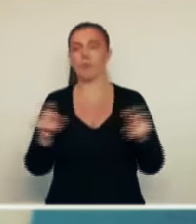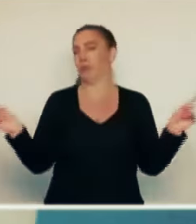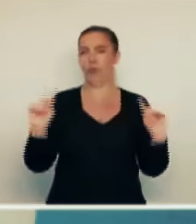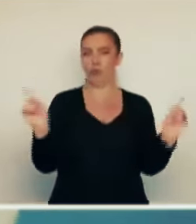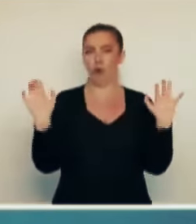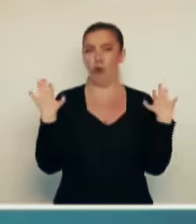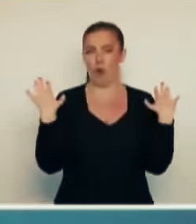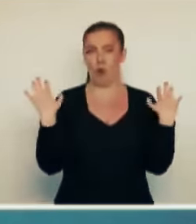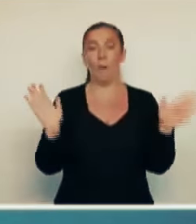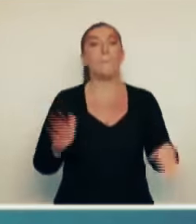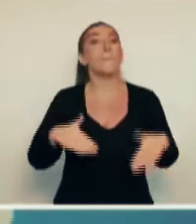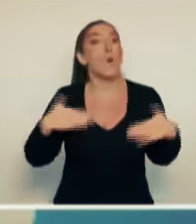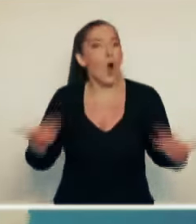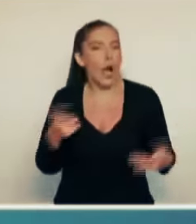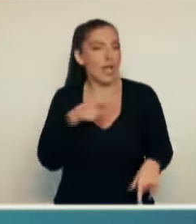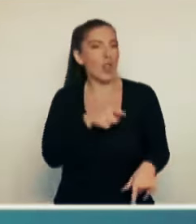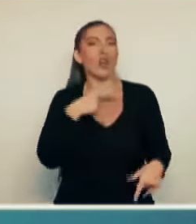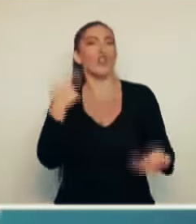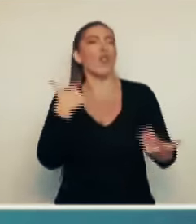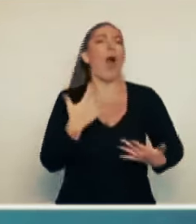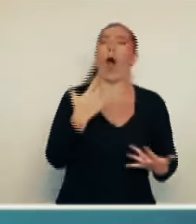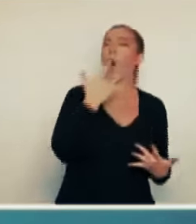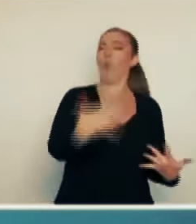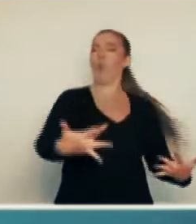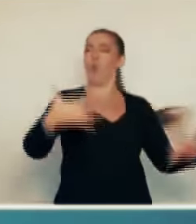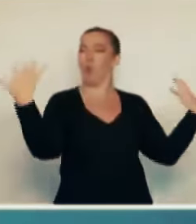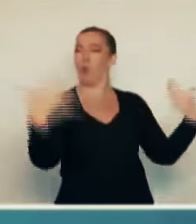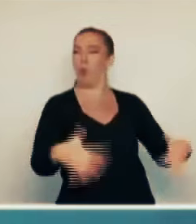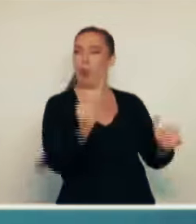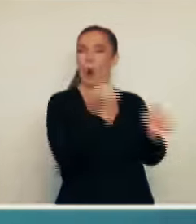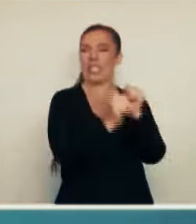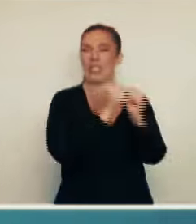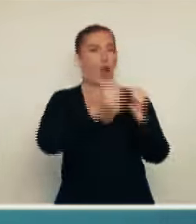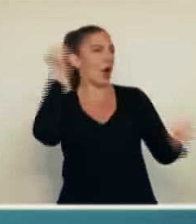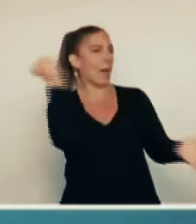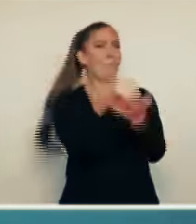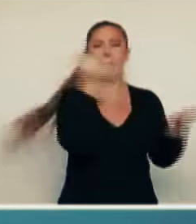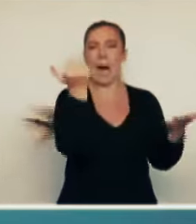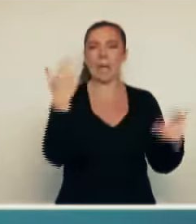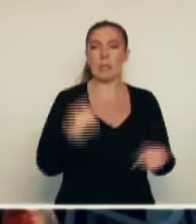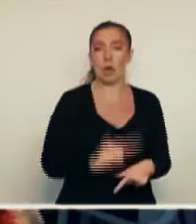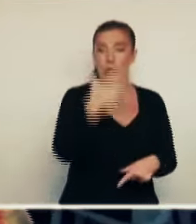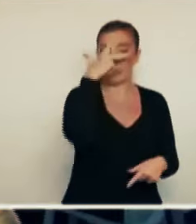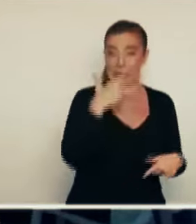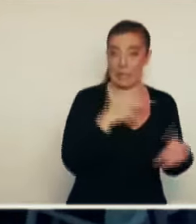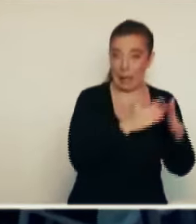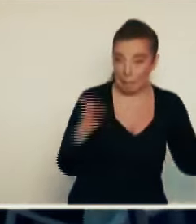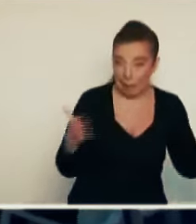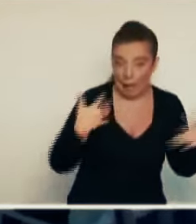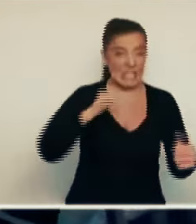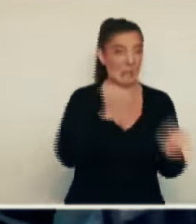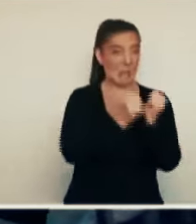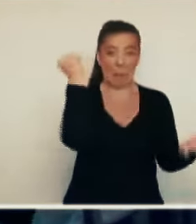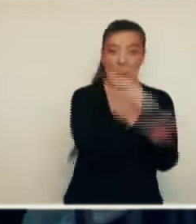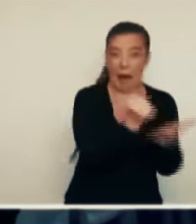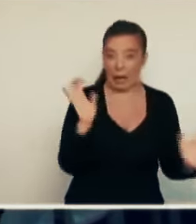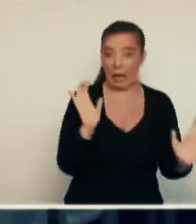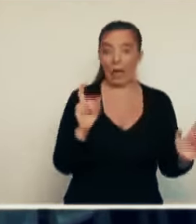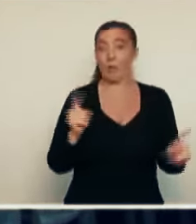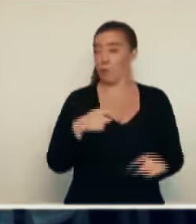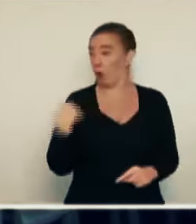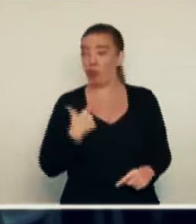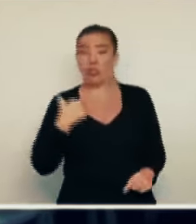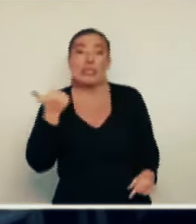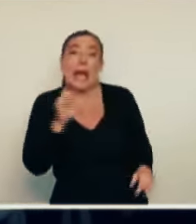por eso digo que esa hazaña, eso de la hazaña histórica y demás, por un trimestre hazaña histórica, entonces nosotros que tuvimos